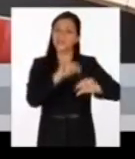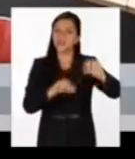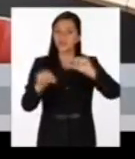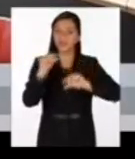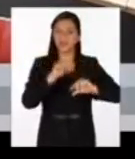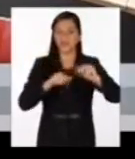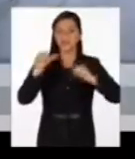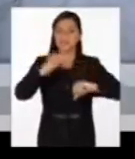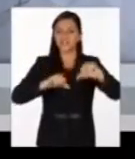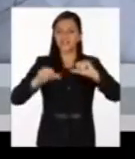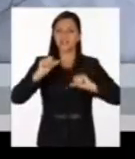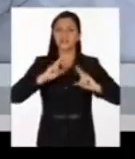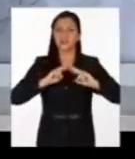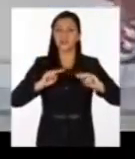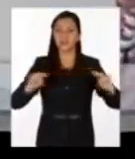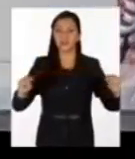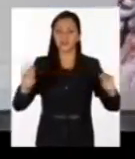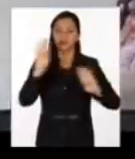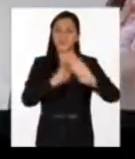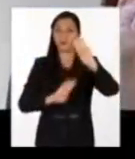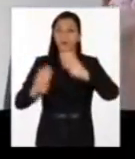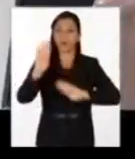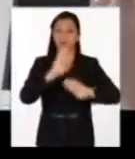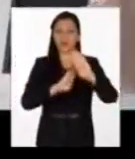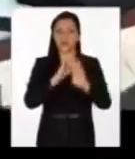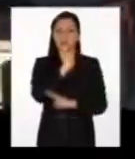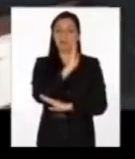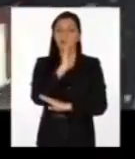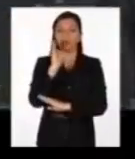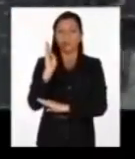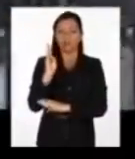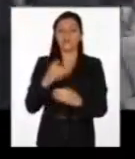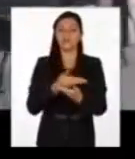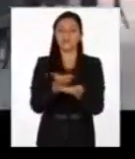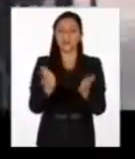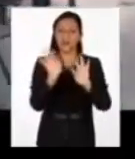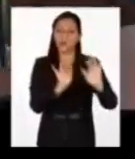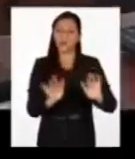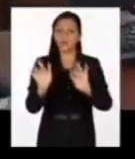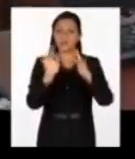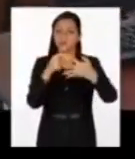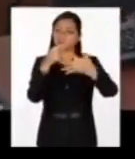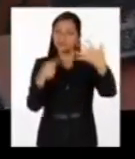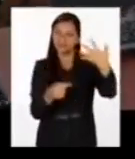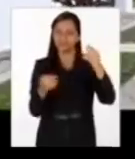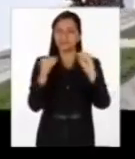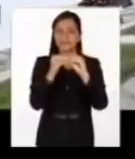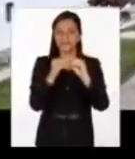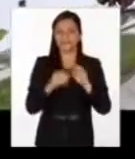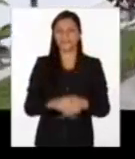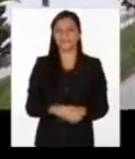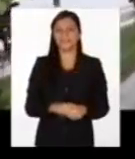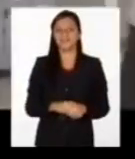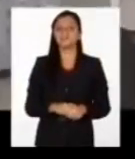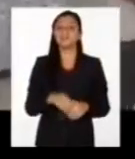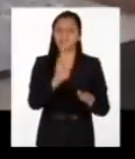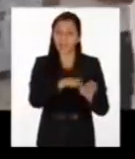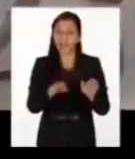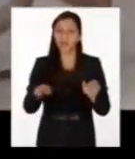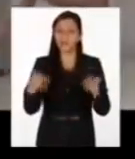química ciencias naturales biología biblioteca sala de computación entre otras instalaciones